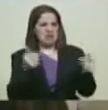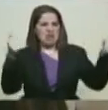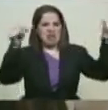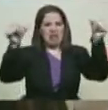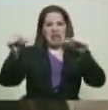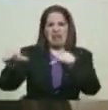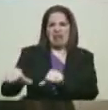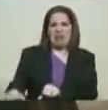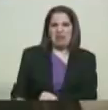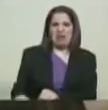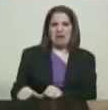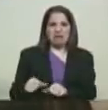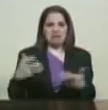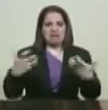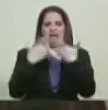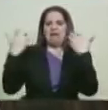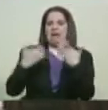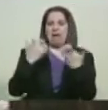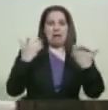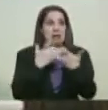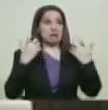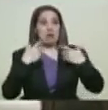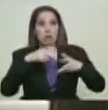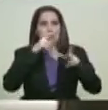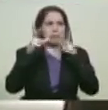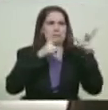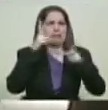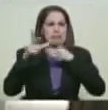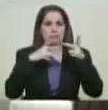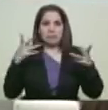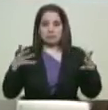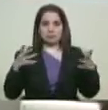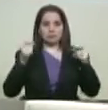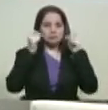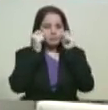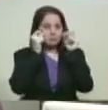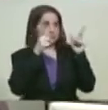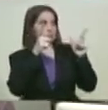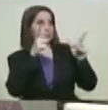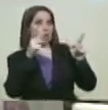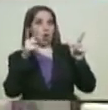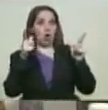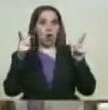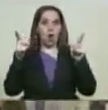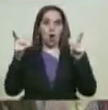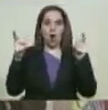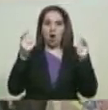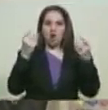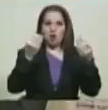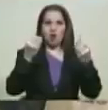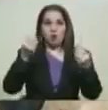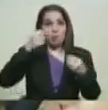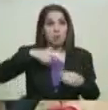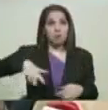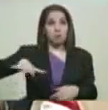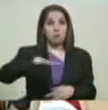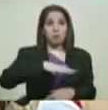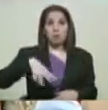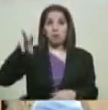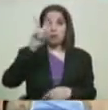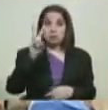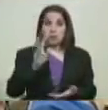guerra. Seguramente se han sorprendido cómo el pueblo de Venezuela vive tranquilo, en paz, su vida